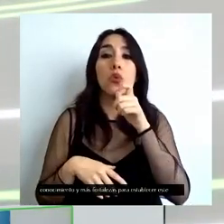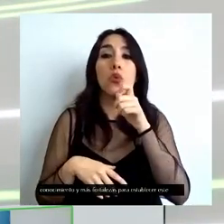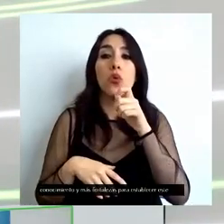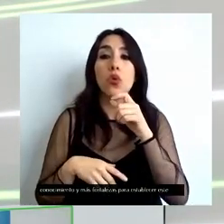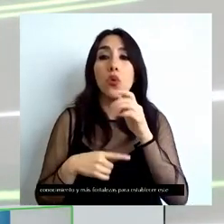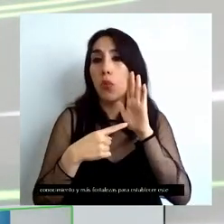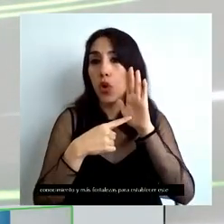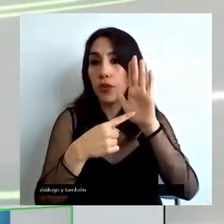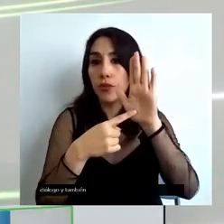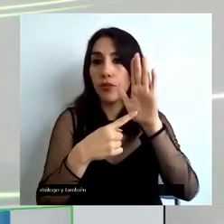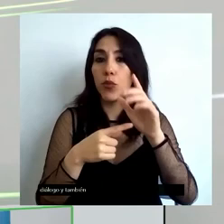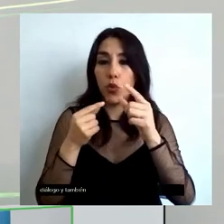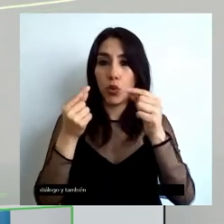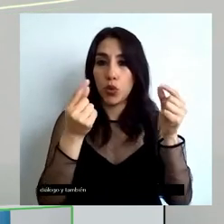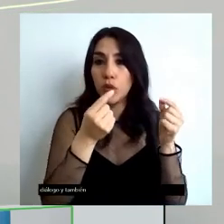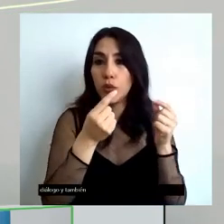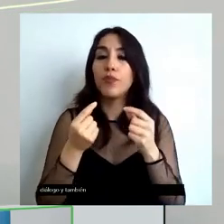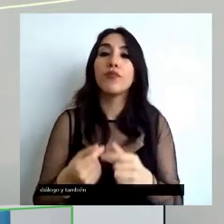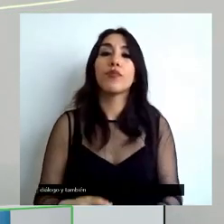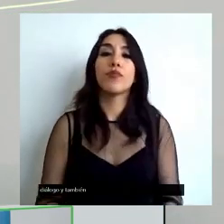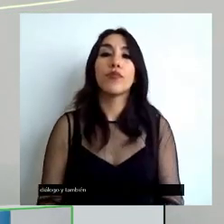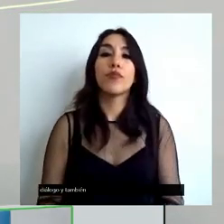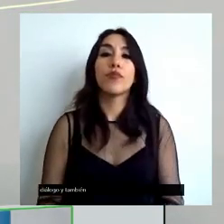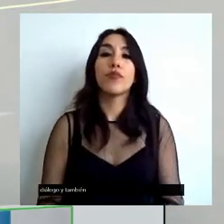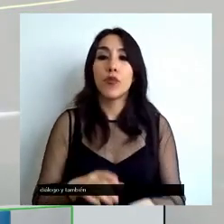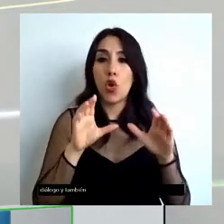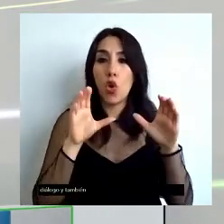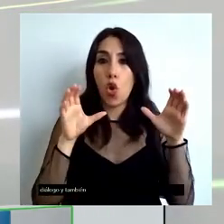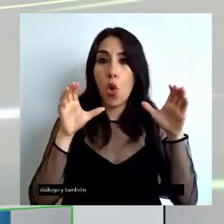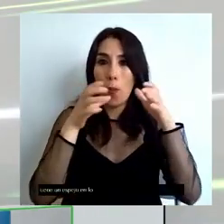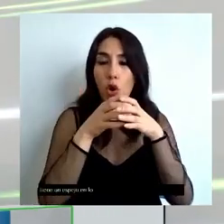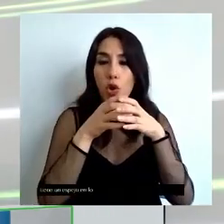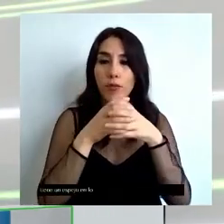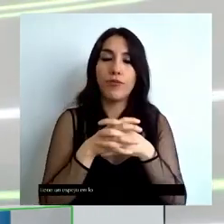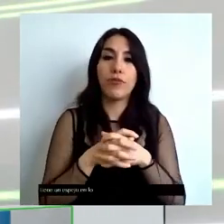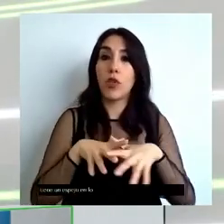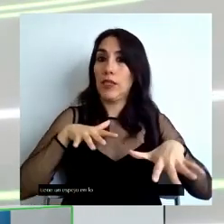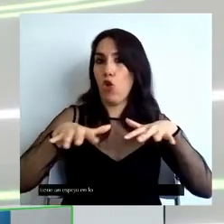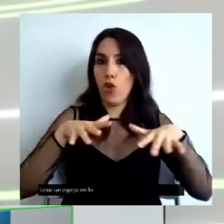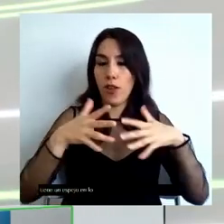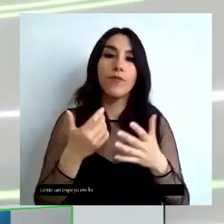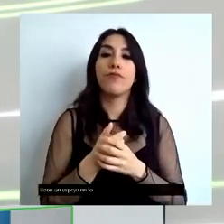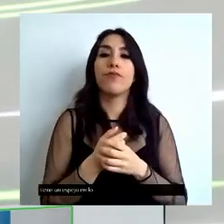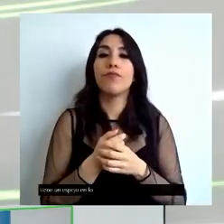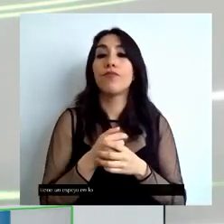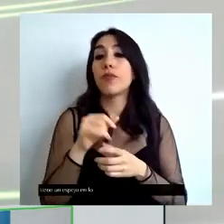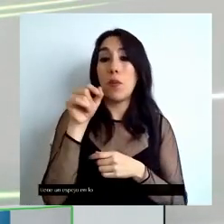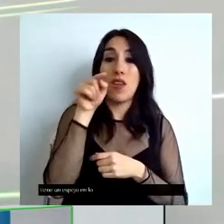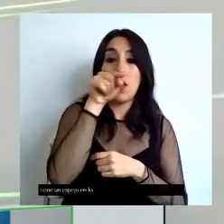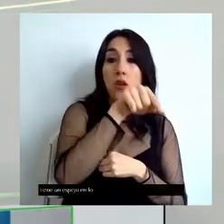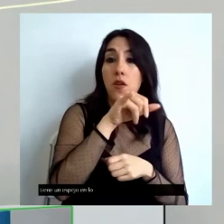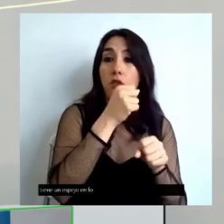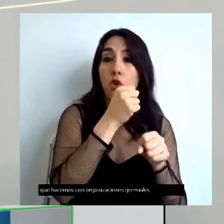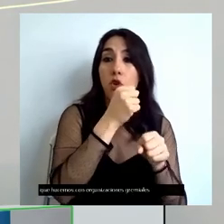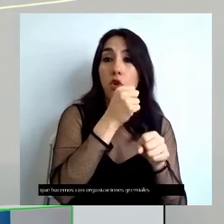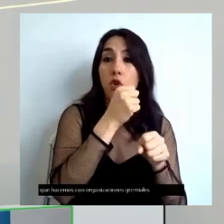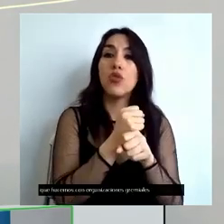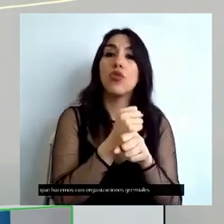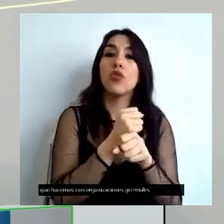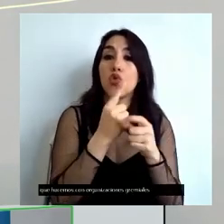organizaciones gremiales de empleadores. El mismo trabajo que venimos realizando con los sindicatos también lo estamos